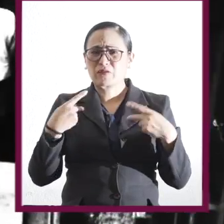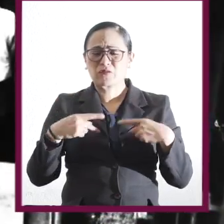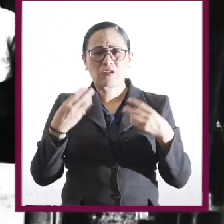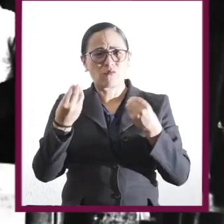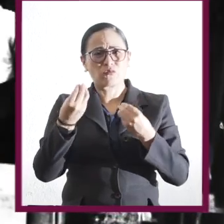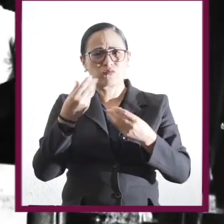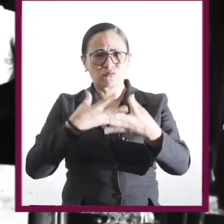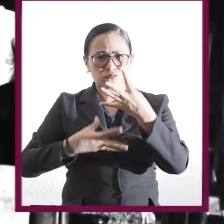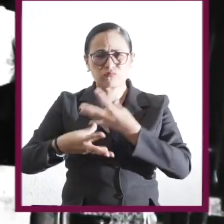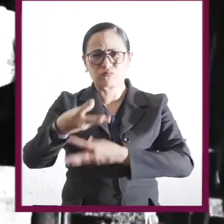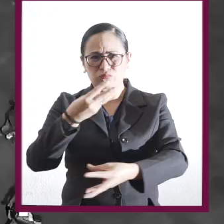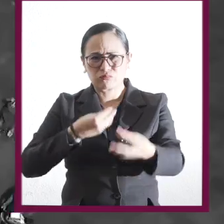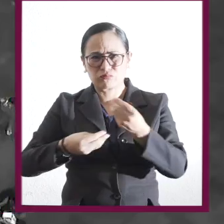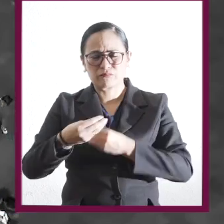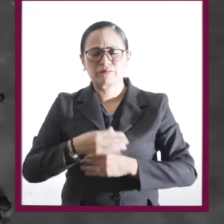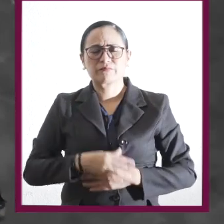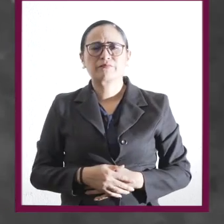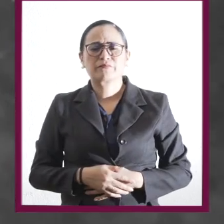rostros.